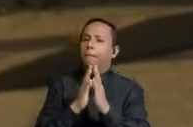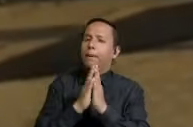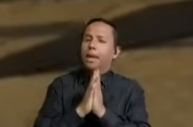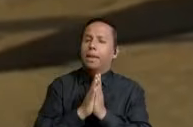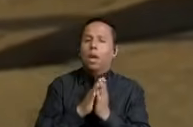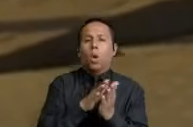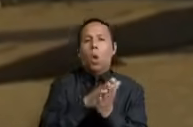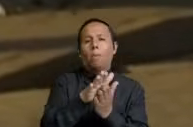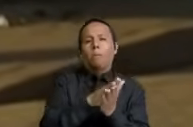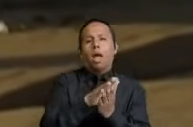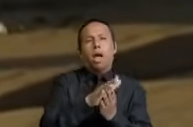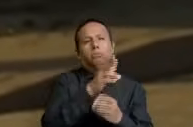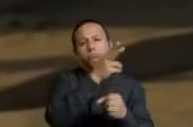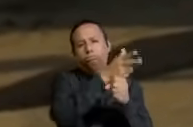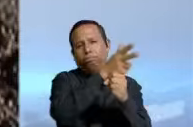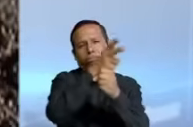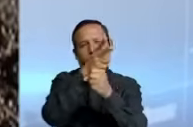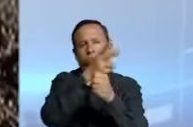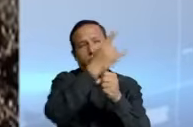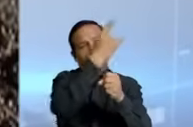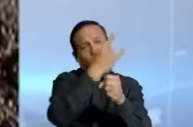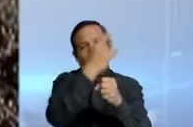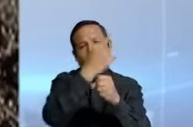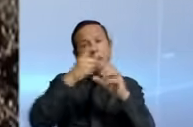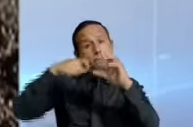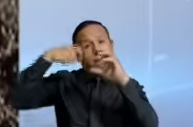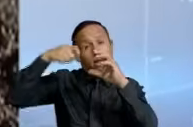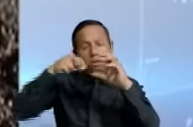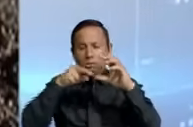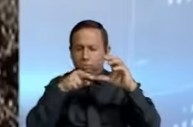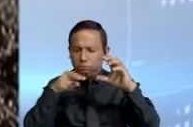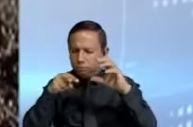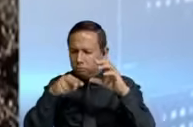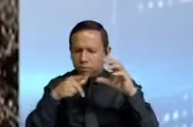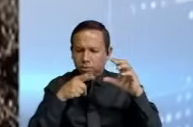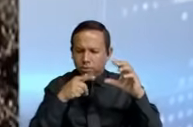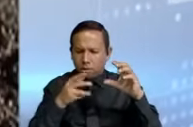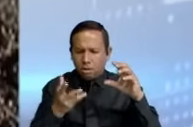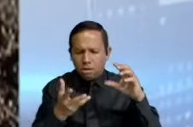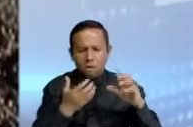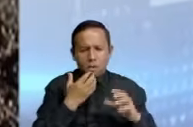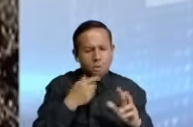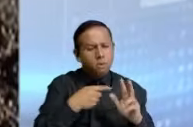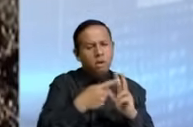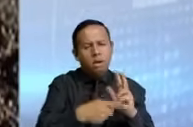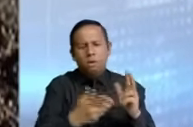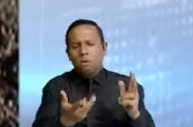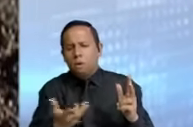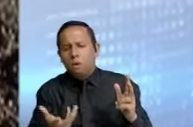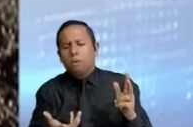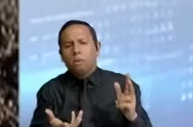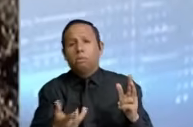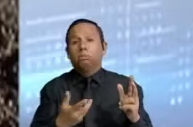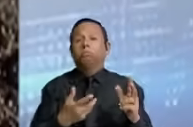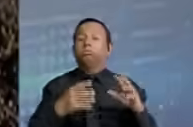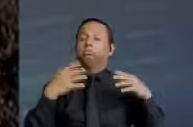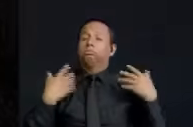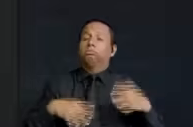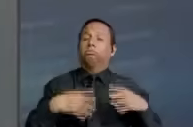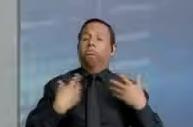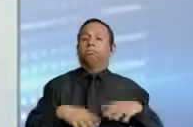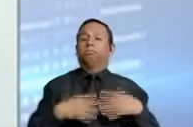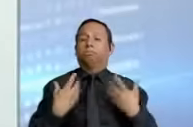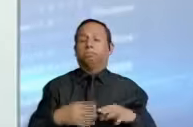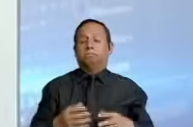de las cámaras de seguridad para poder identificar a los presuntos autores que cayeron en desgracia